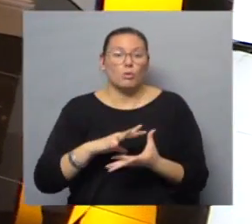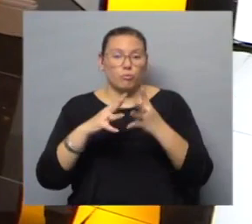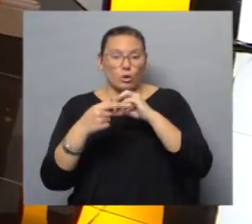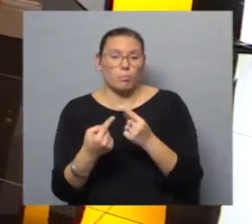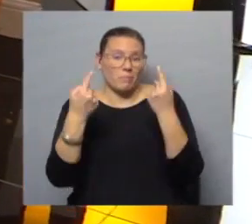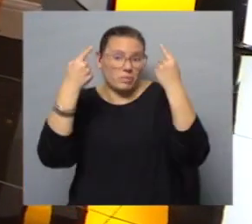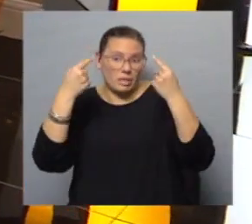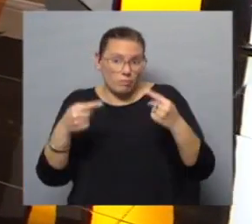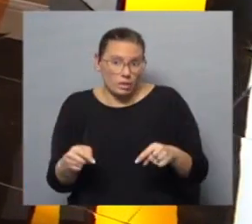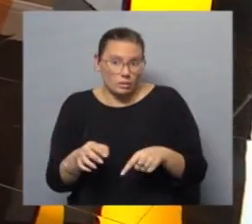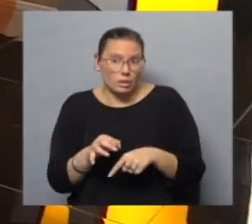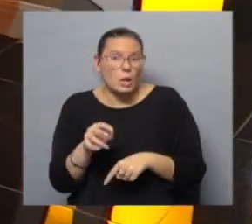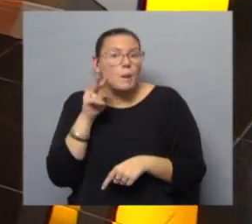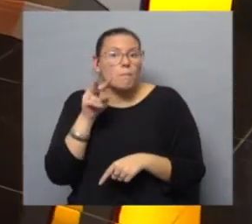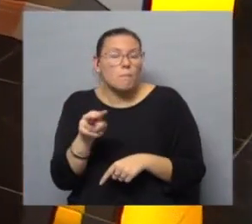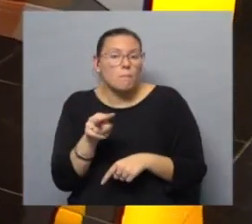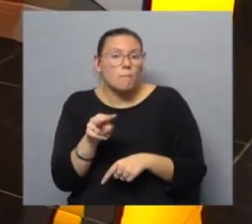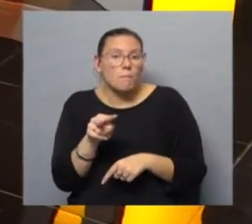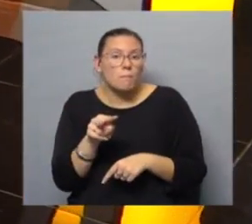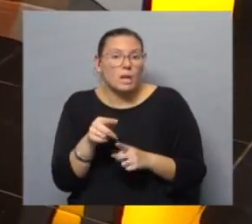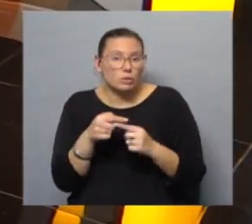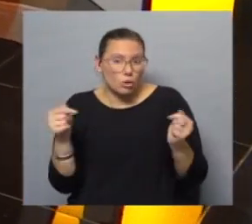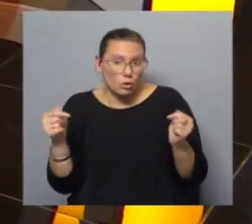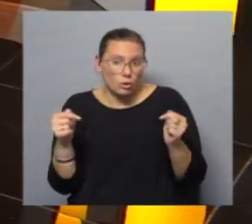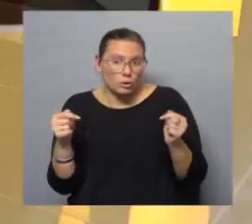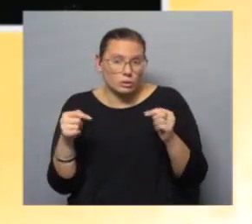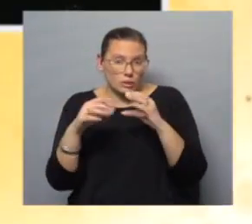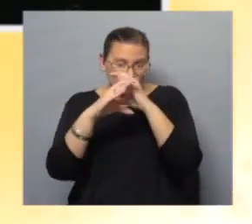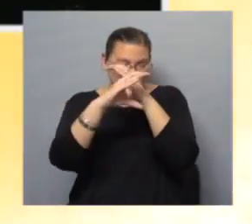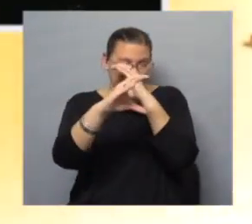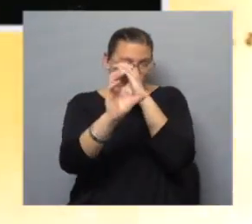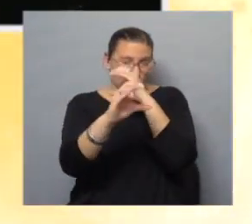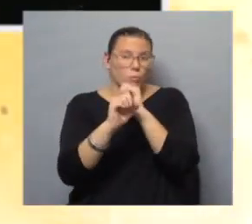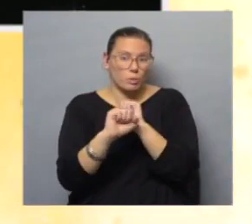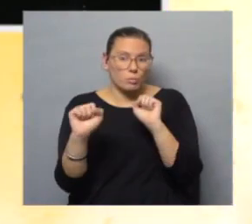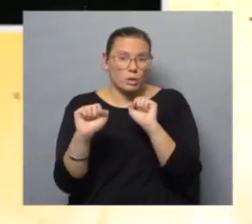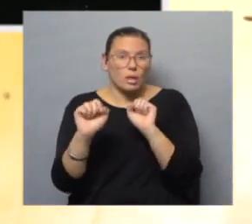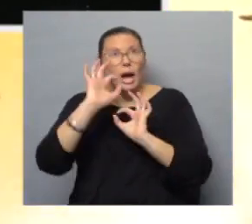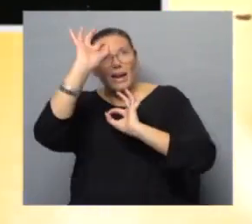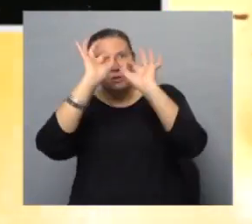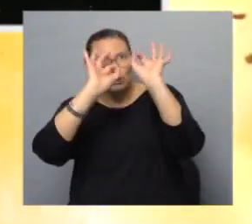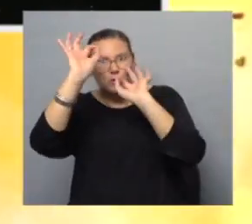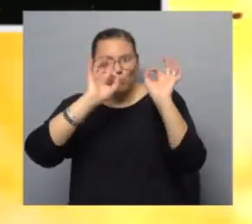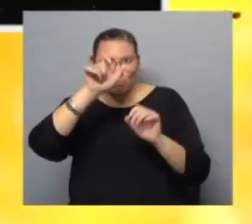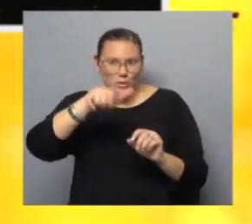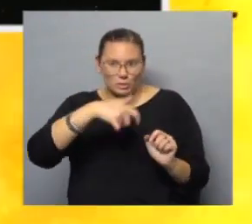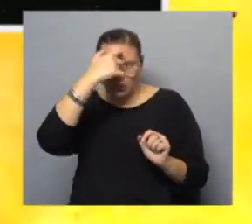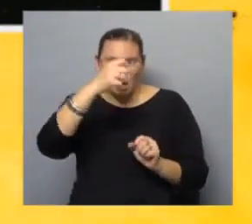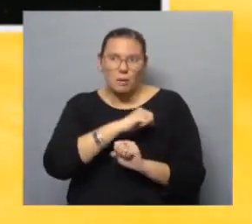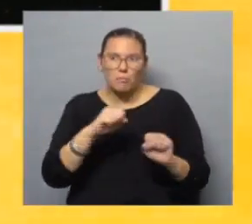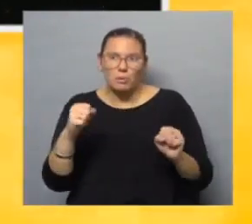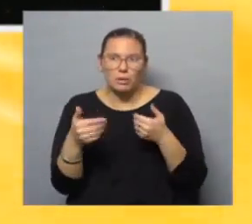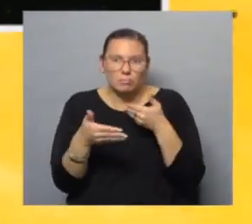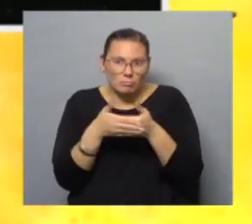cambiar. Y observando en esas longitudes de onda que observa el telescopio James Webb, a los astrónomos les permite seguir de cerca,